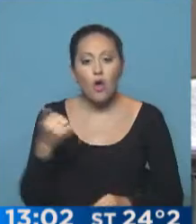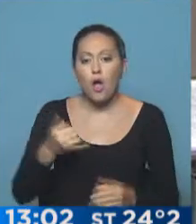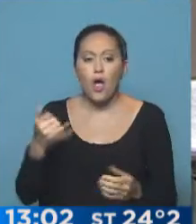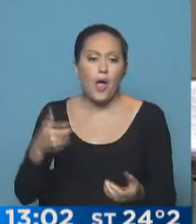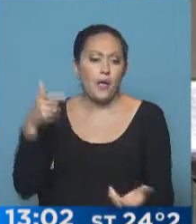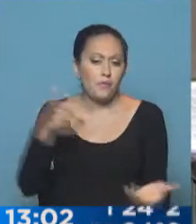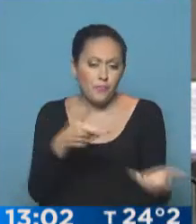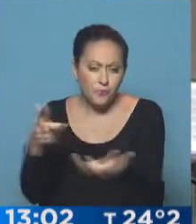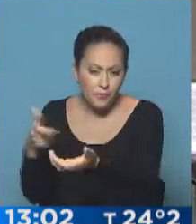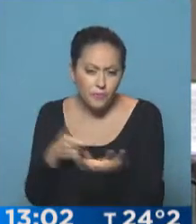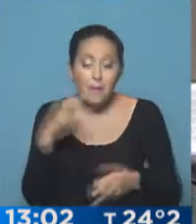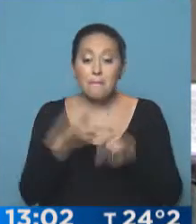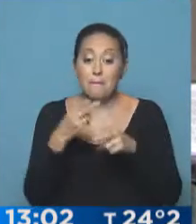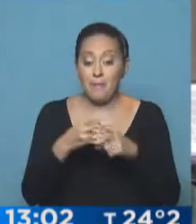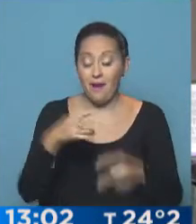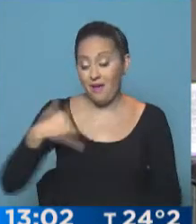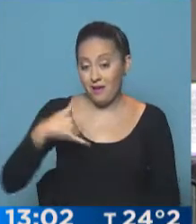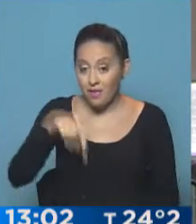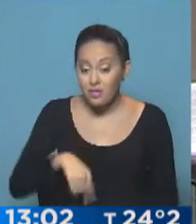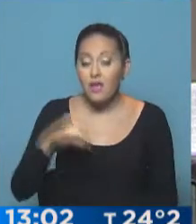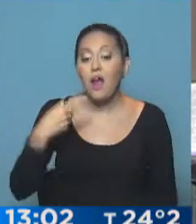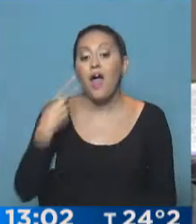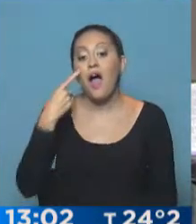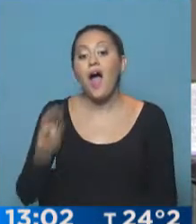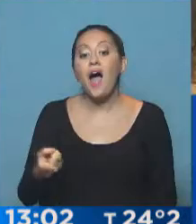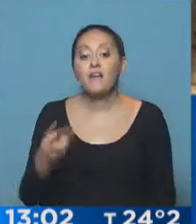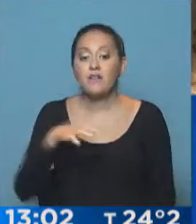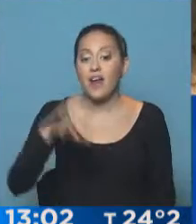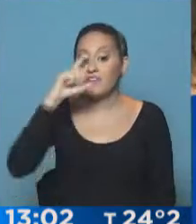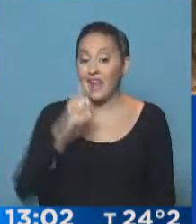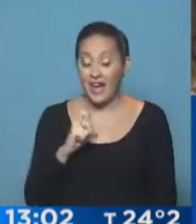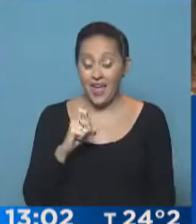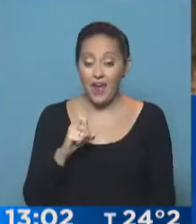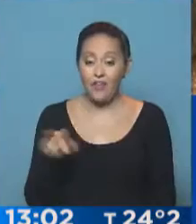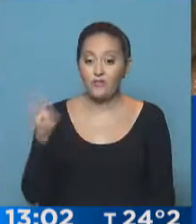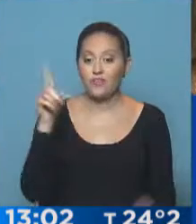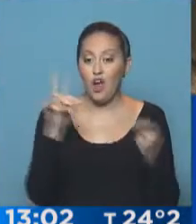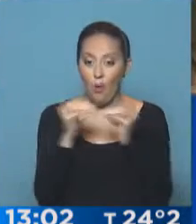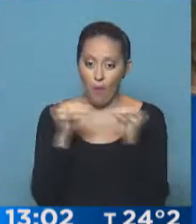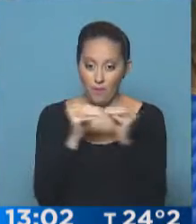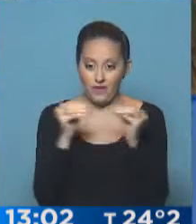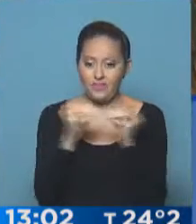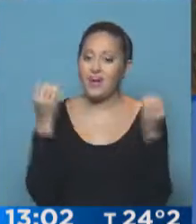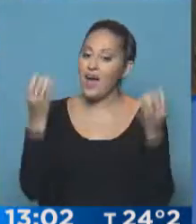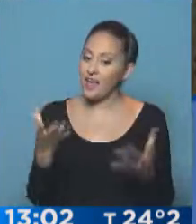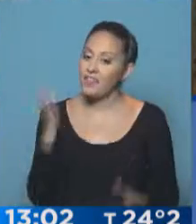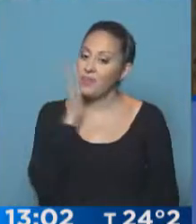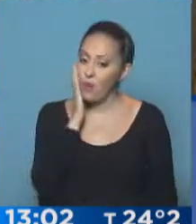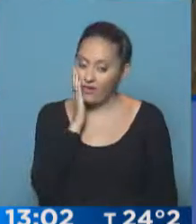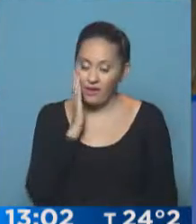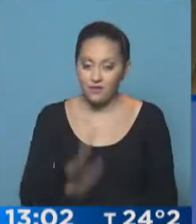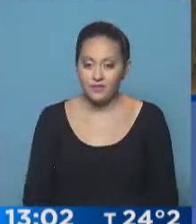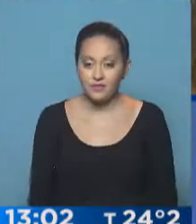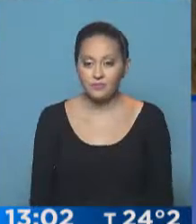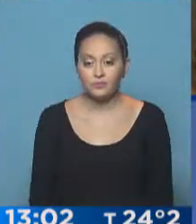argentinas también aquí en la ciudad de buenos aires- nos vamos en vivo al barrio de belgrano así está trabajando laura majok y laura como estas buenas tardes